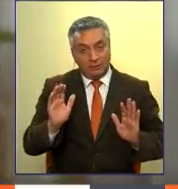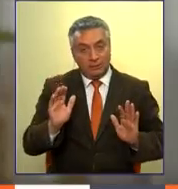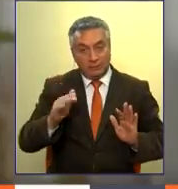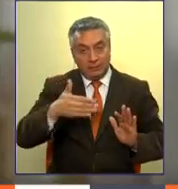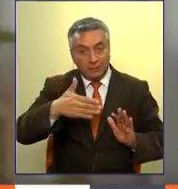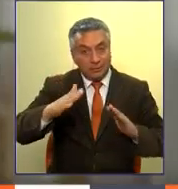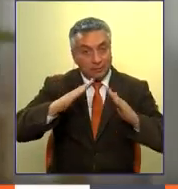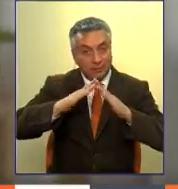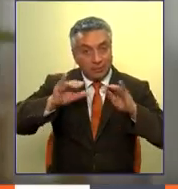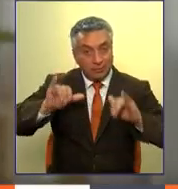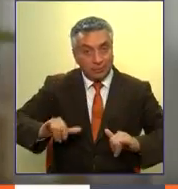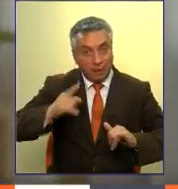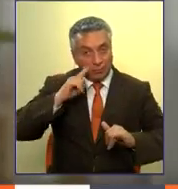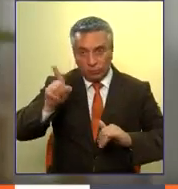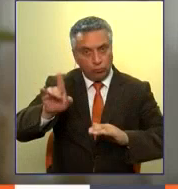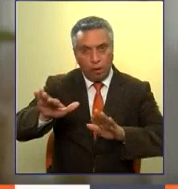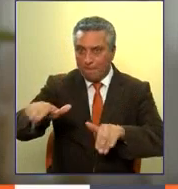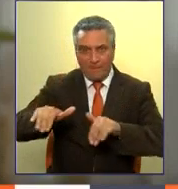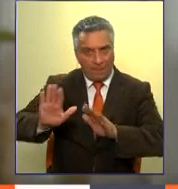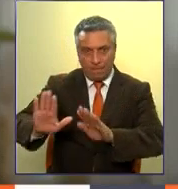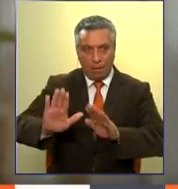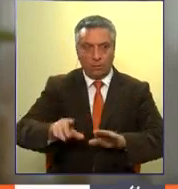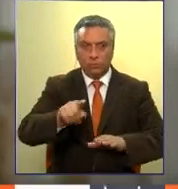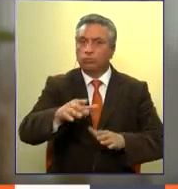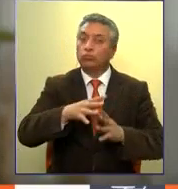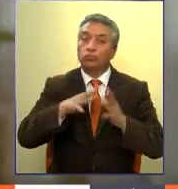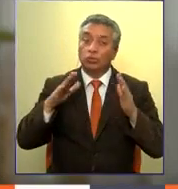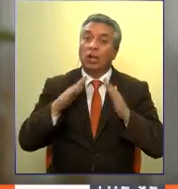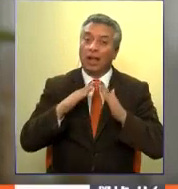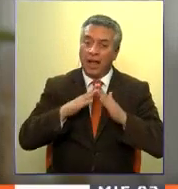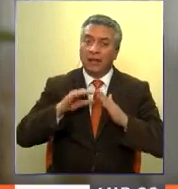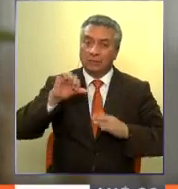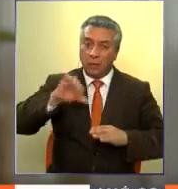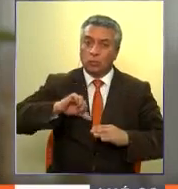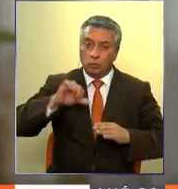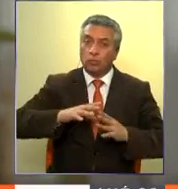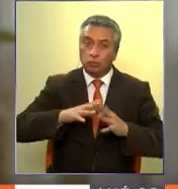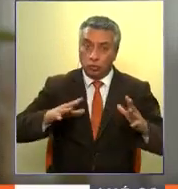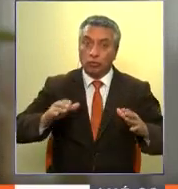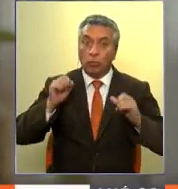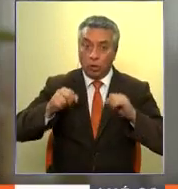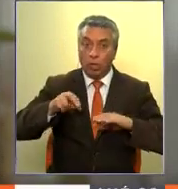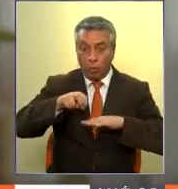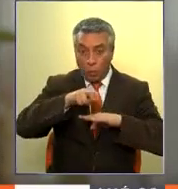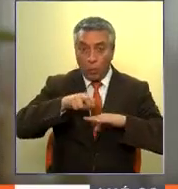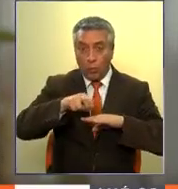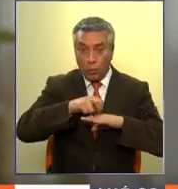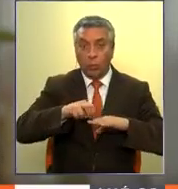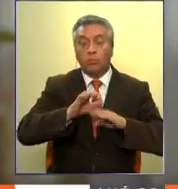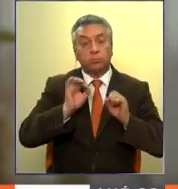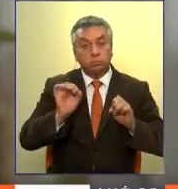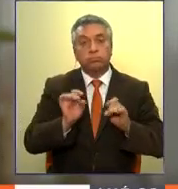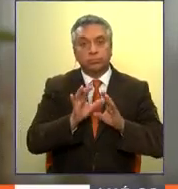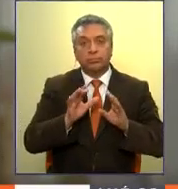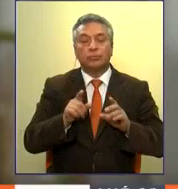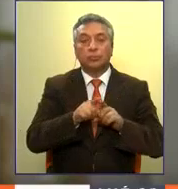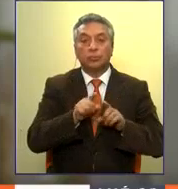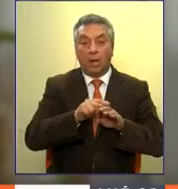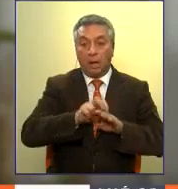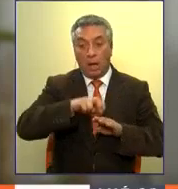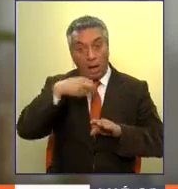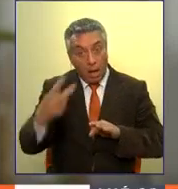de sus casas sin moverse mucho y la posibilidad de caída puede aumentar. Entonces ojalá que esa salida sea